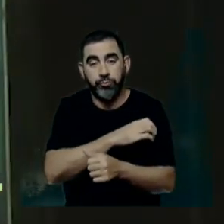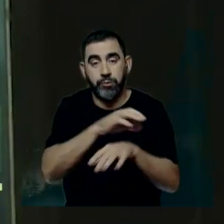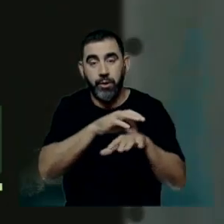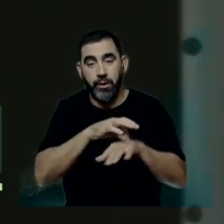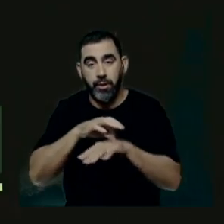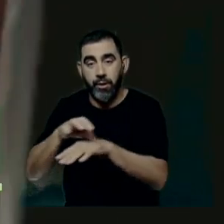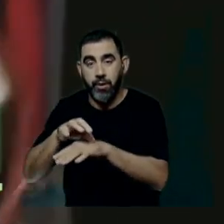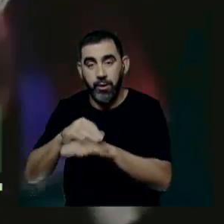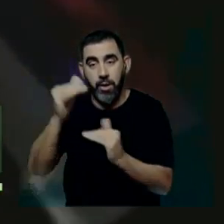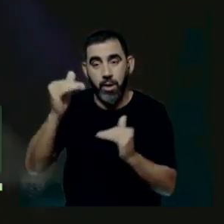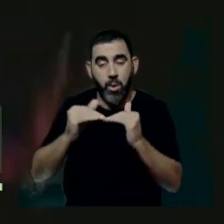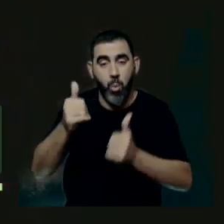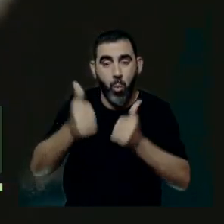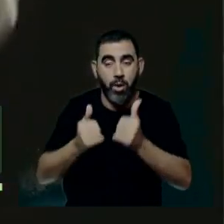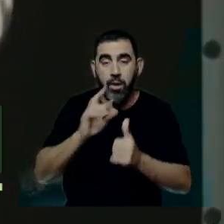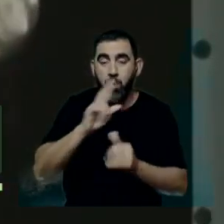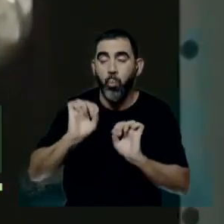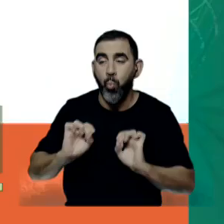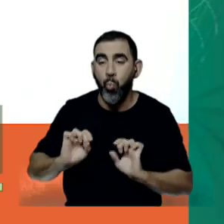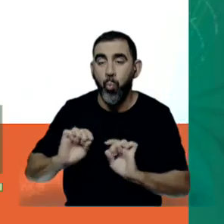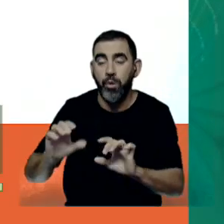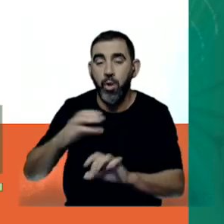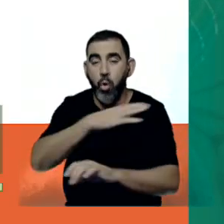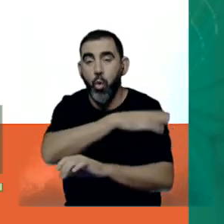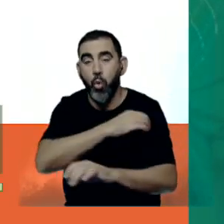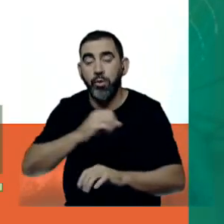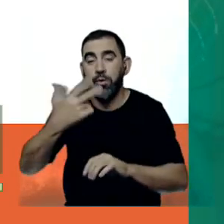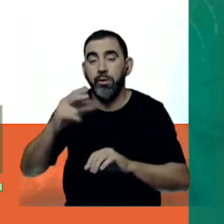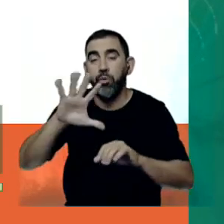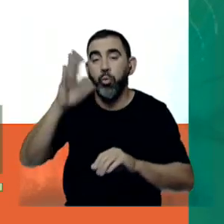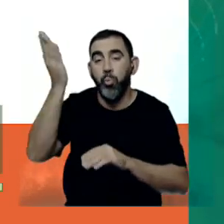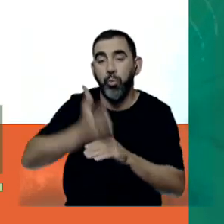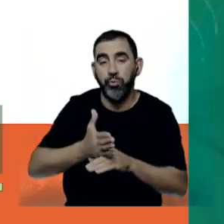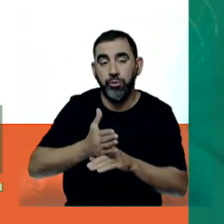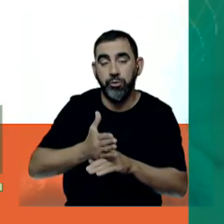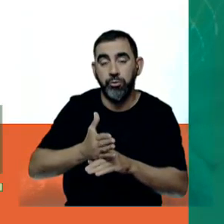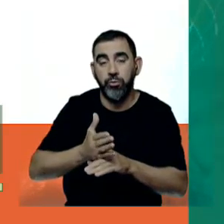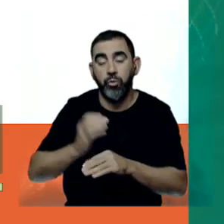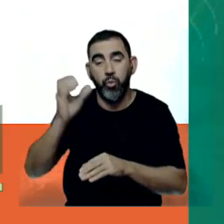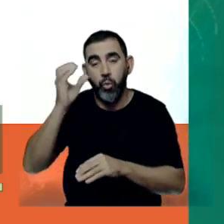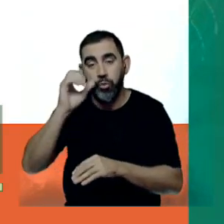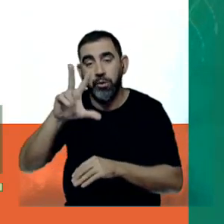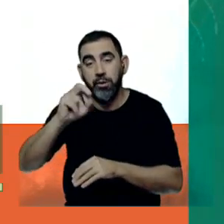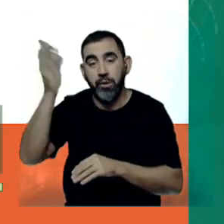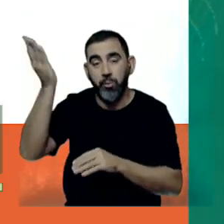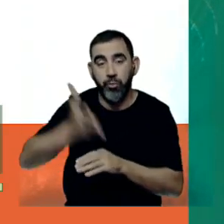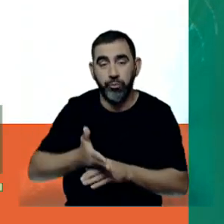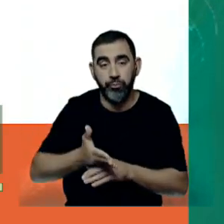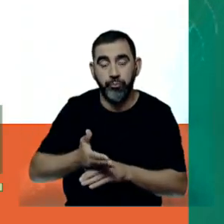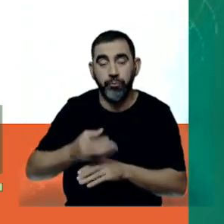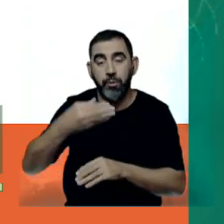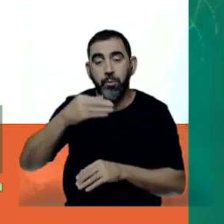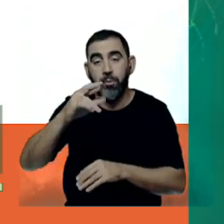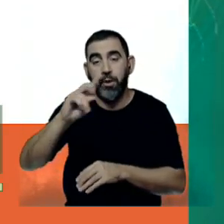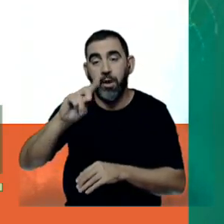registra una fuerte paridad. En las respuestas espontáneas, Orsi recibe 35% de las preferencias, Cose 30%, Mario